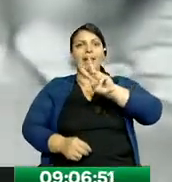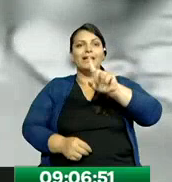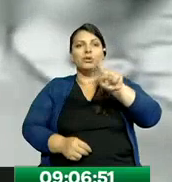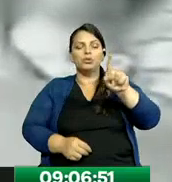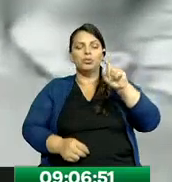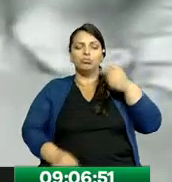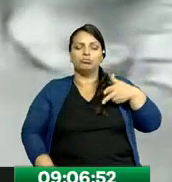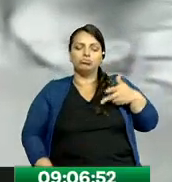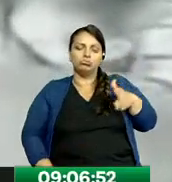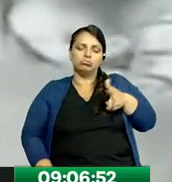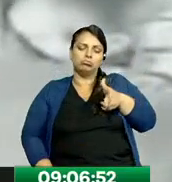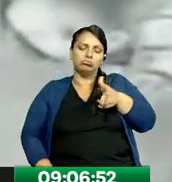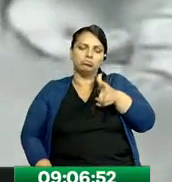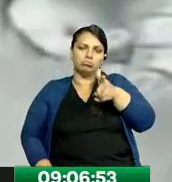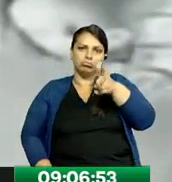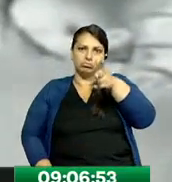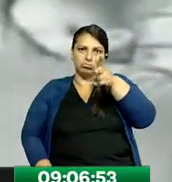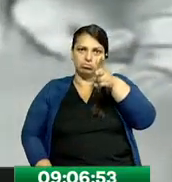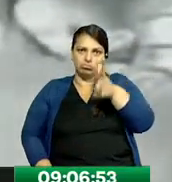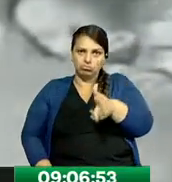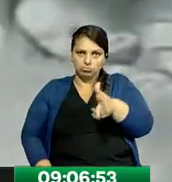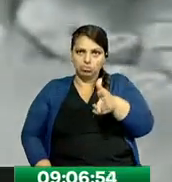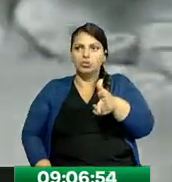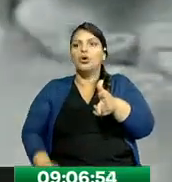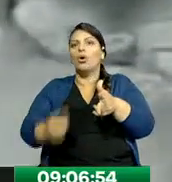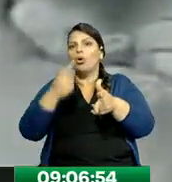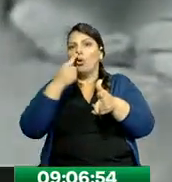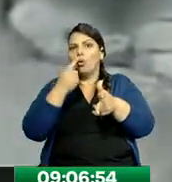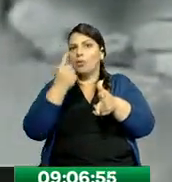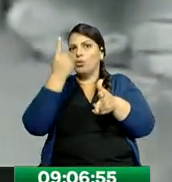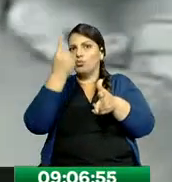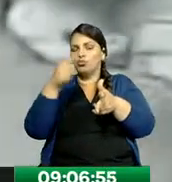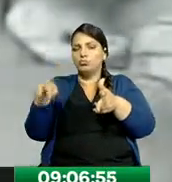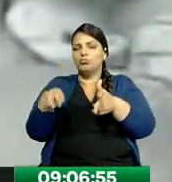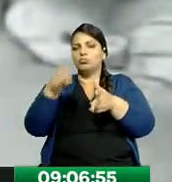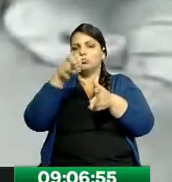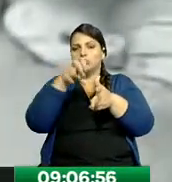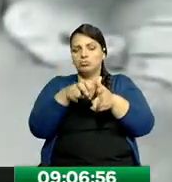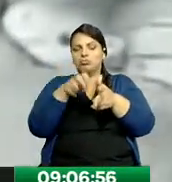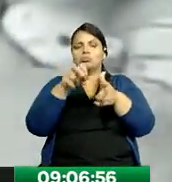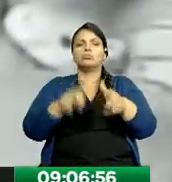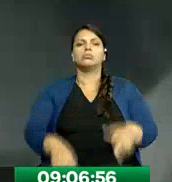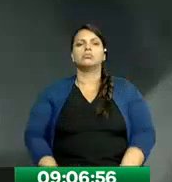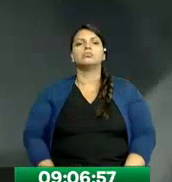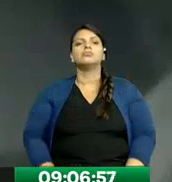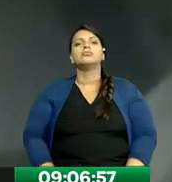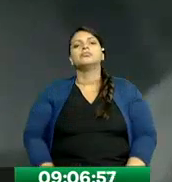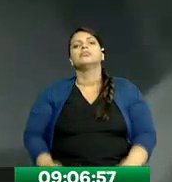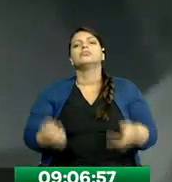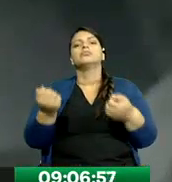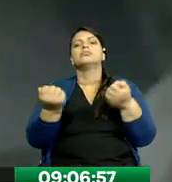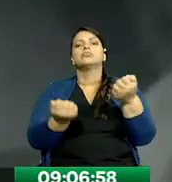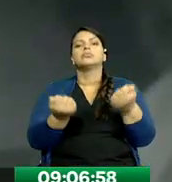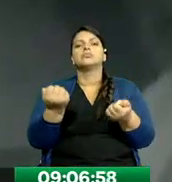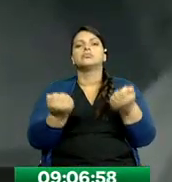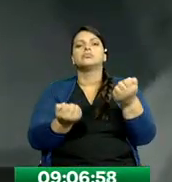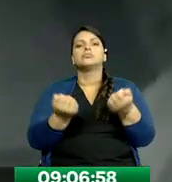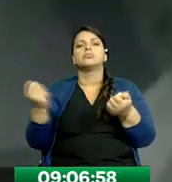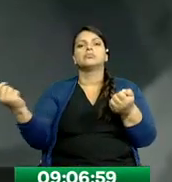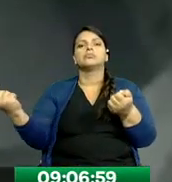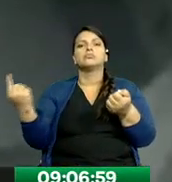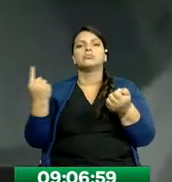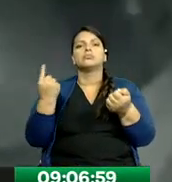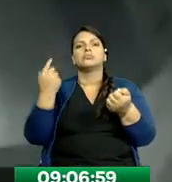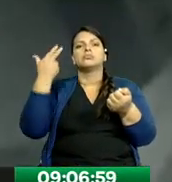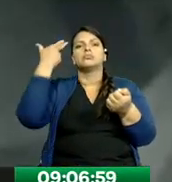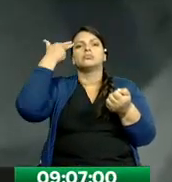sin respetar a personas de la tercera edad ni a una niña que temerosa busca protección de su padre, mientras que el tercer compinche